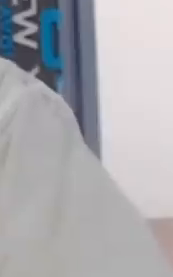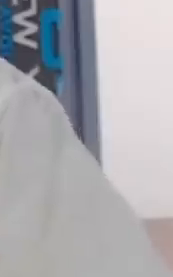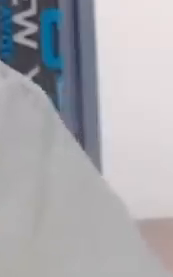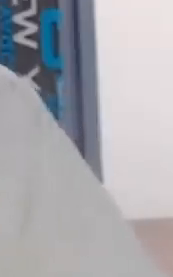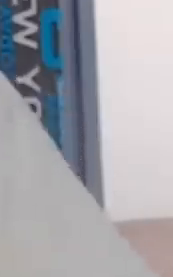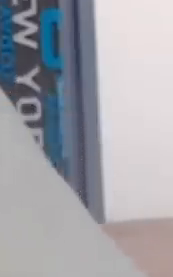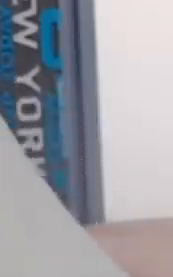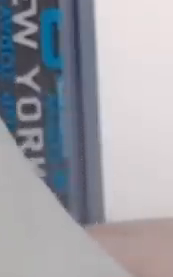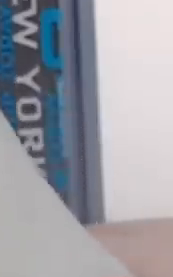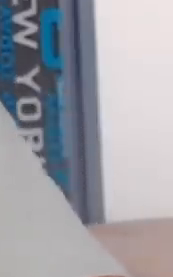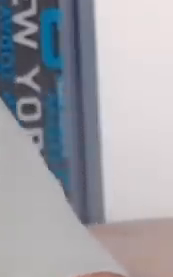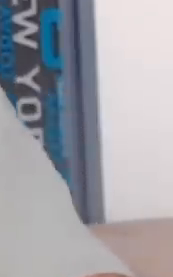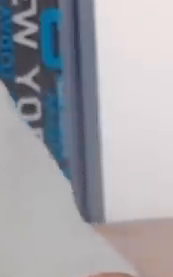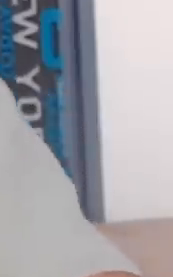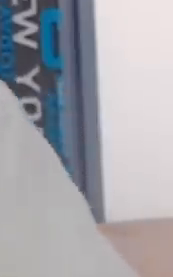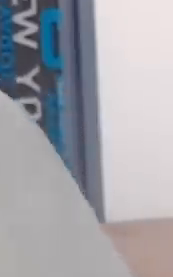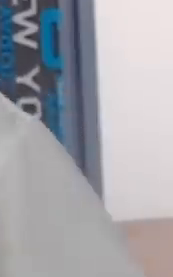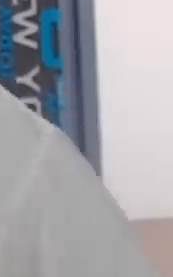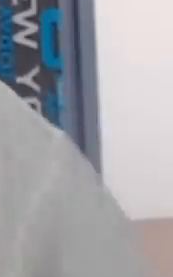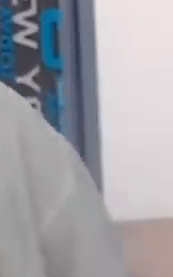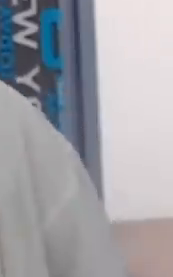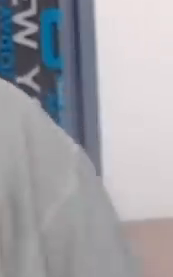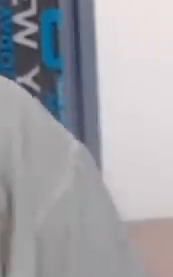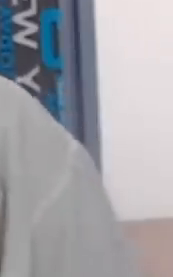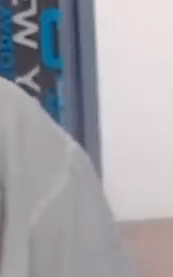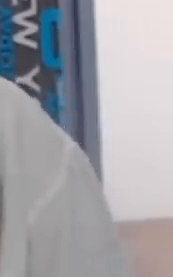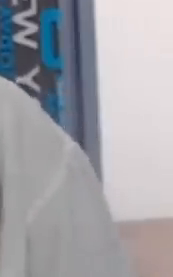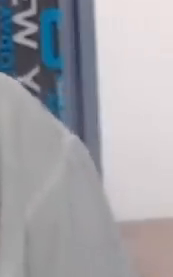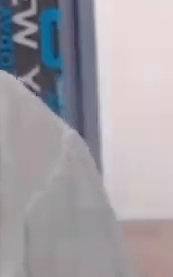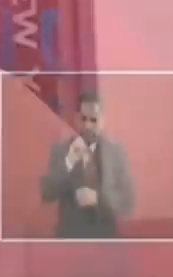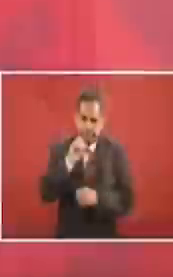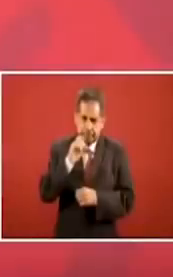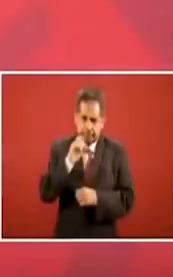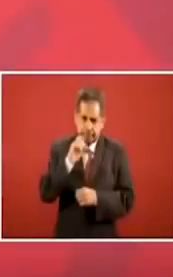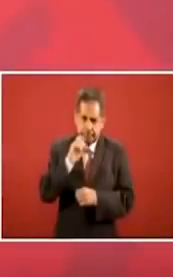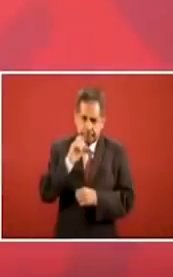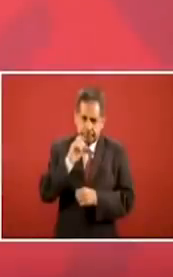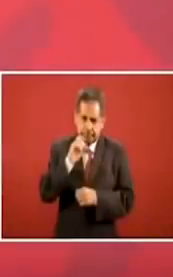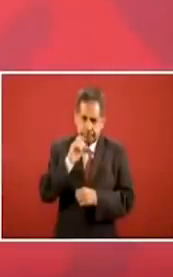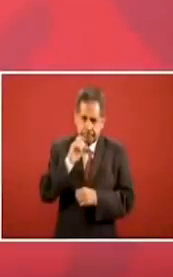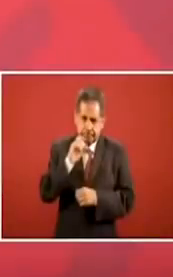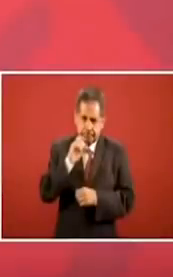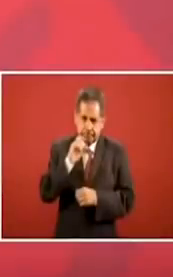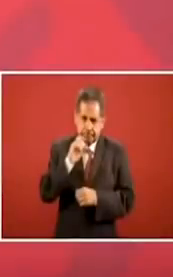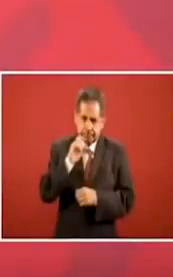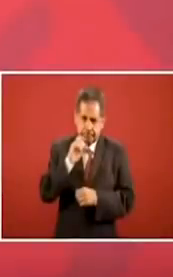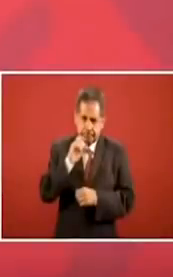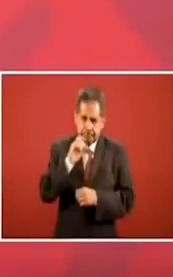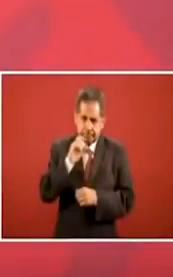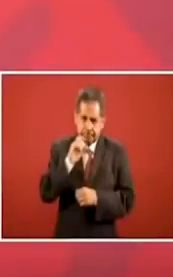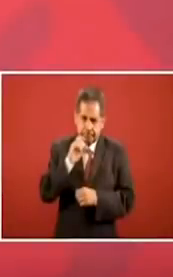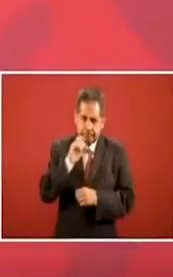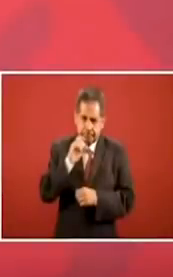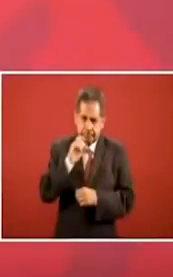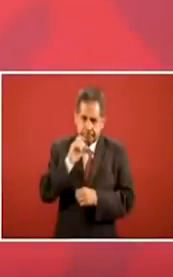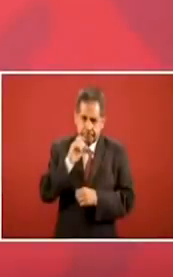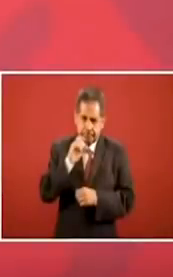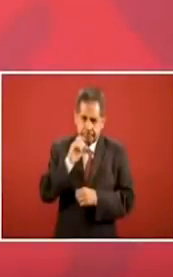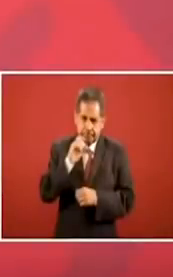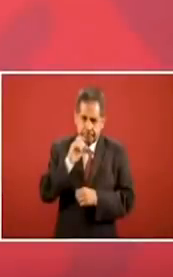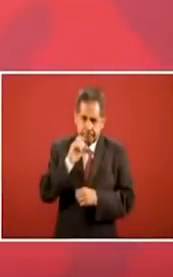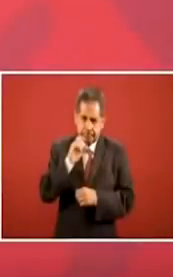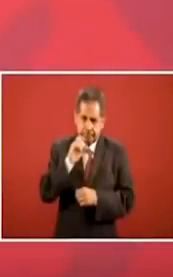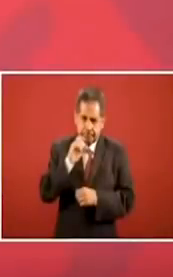a lo que se vea, a lo que venga en los próximos días. ¿Qué dijo por su parte el mandatario mexicano hoy